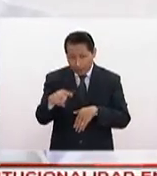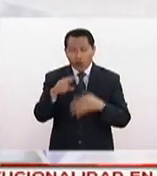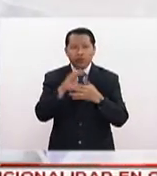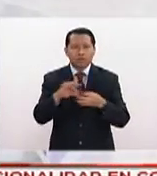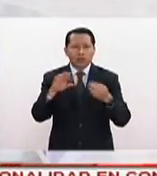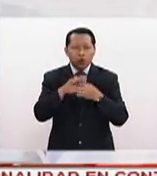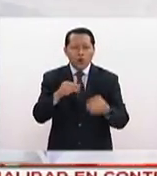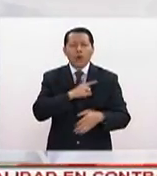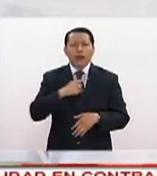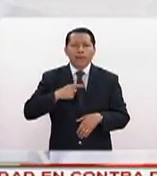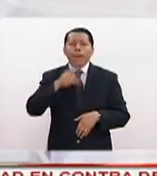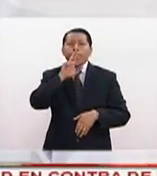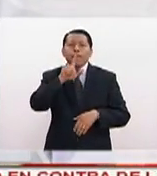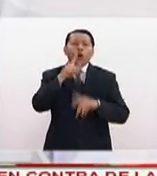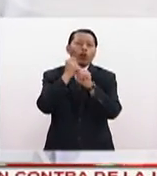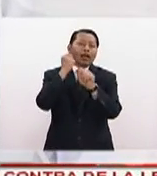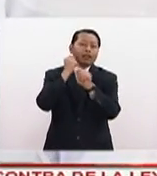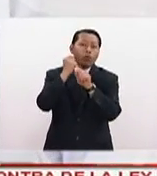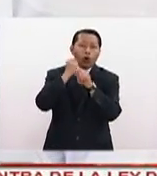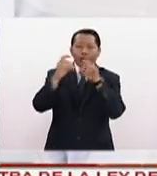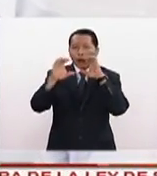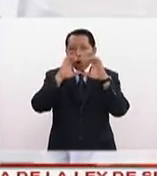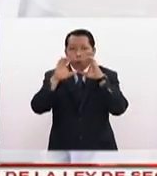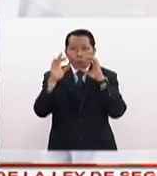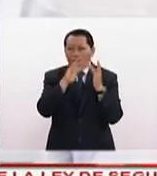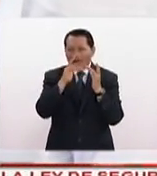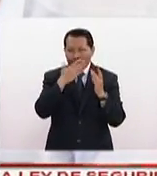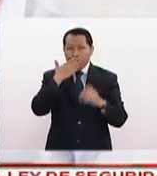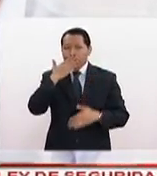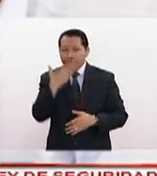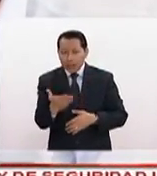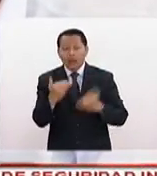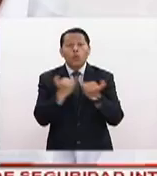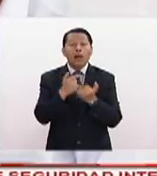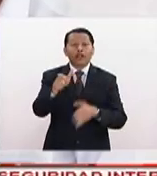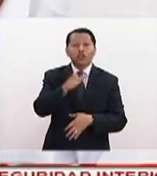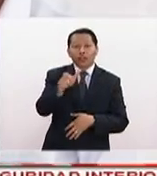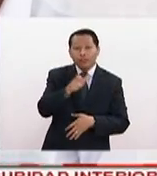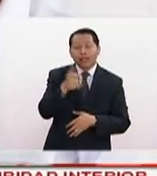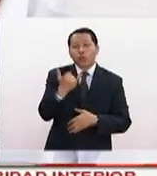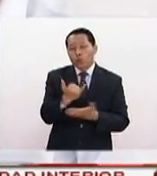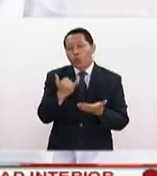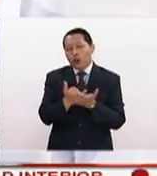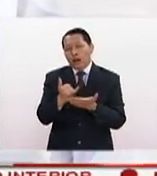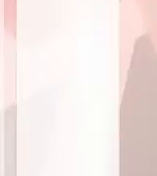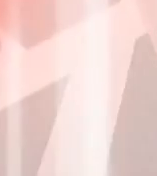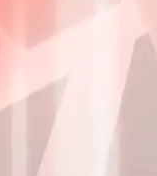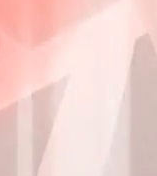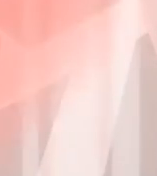deben mejorar las opciones de transporte y comunicación en esa delegación, así como en Xochimilco y en Tláhuac.